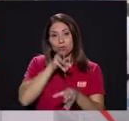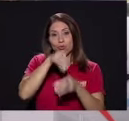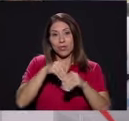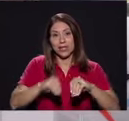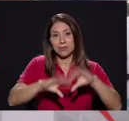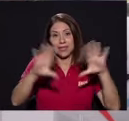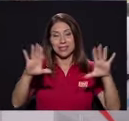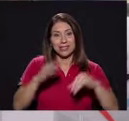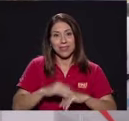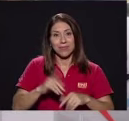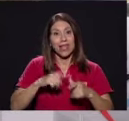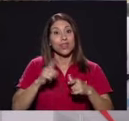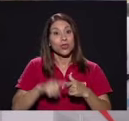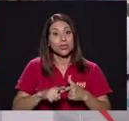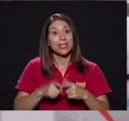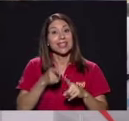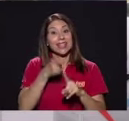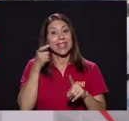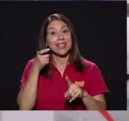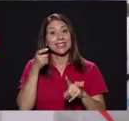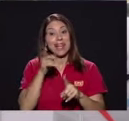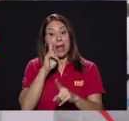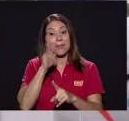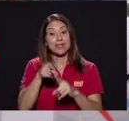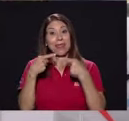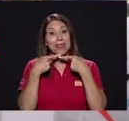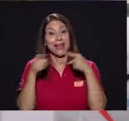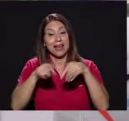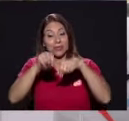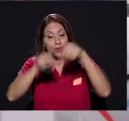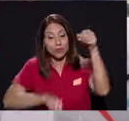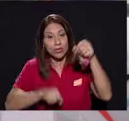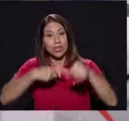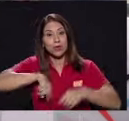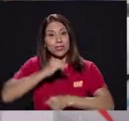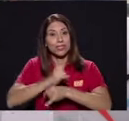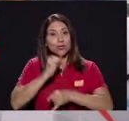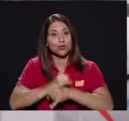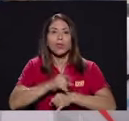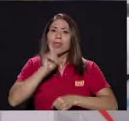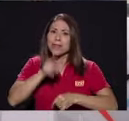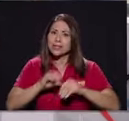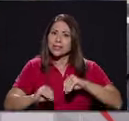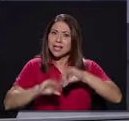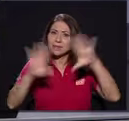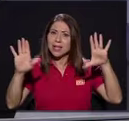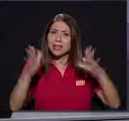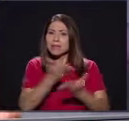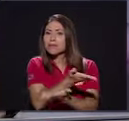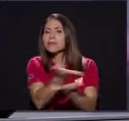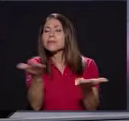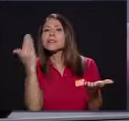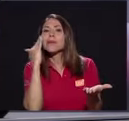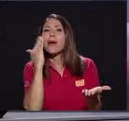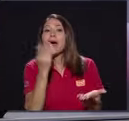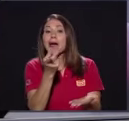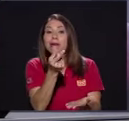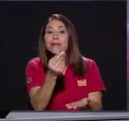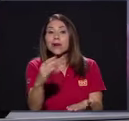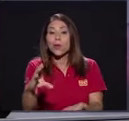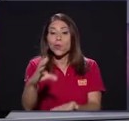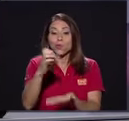transparencia. Entonces, desde la misma Carta Magna de nuestra institución, tenemos ese llamado a ser transparentes, a que la sociedad Claro. sepa que los recursos que nos dan a